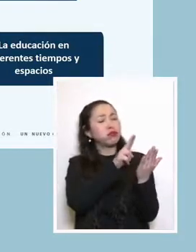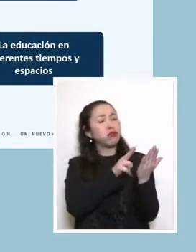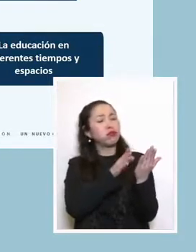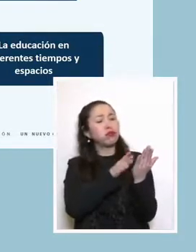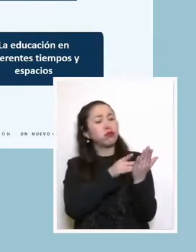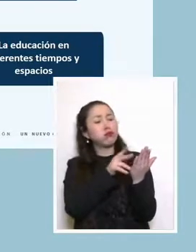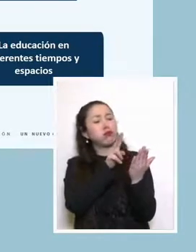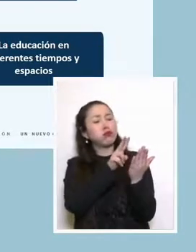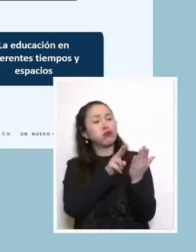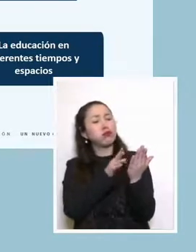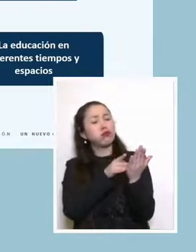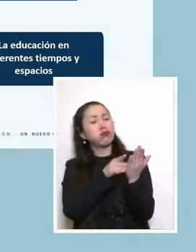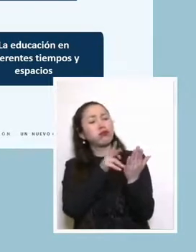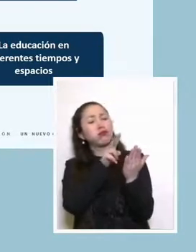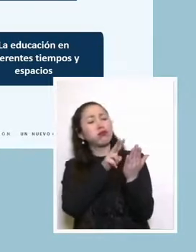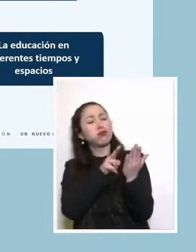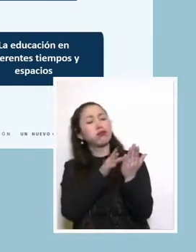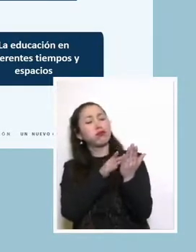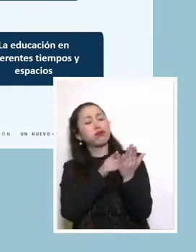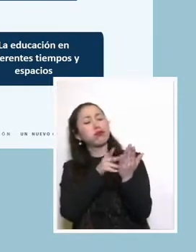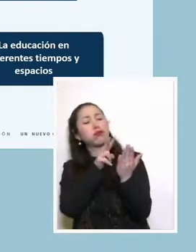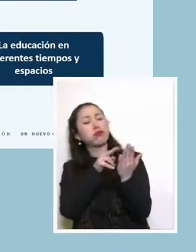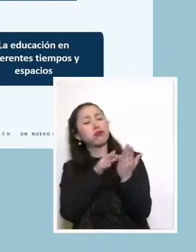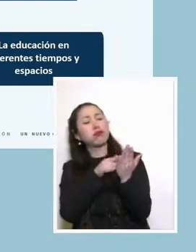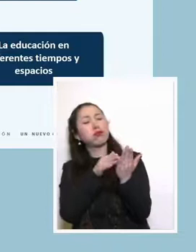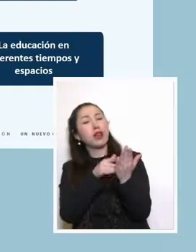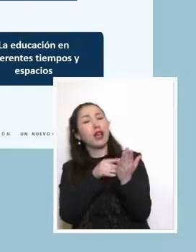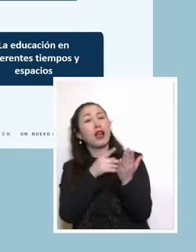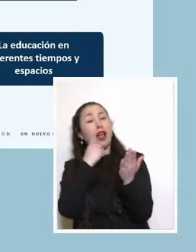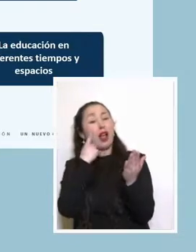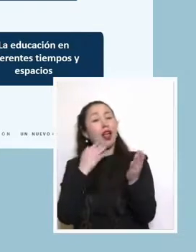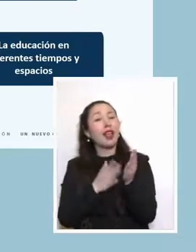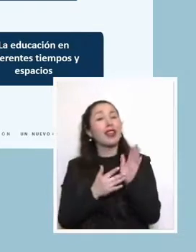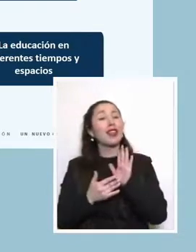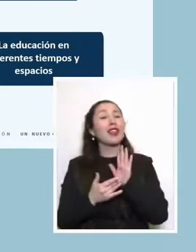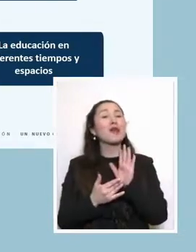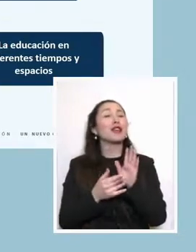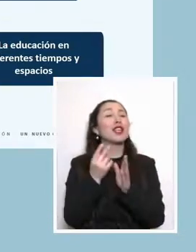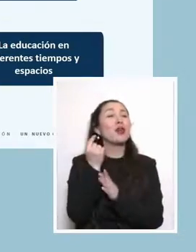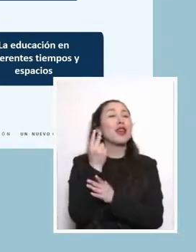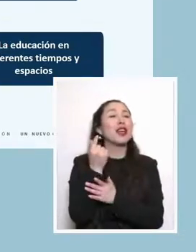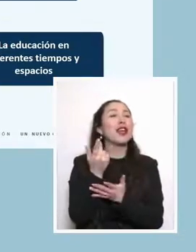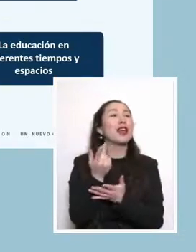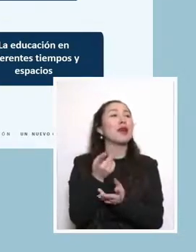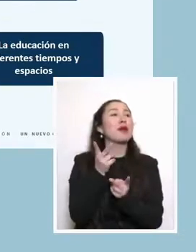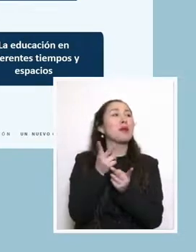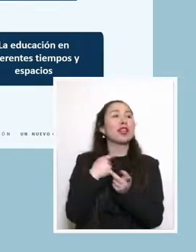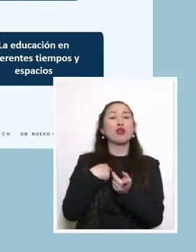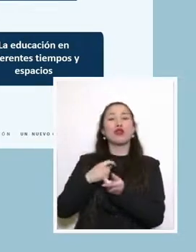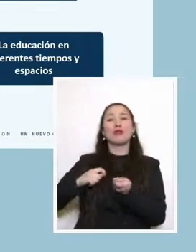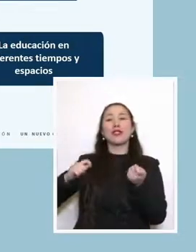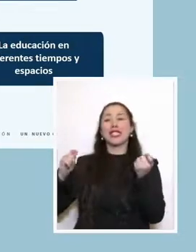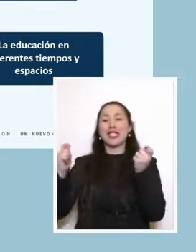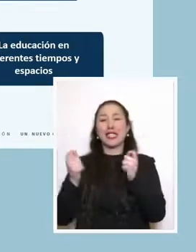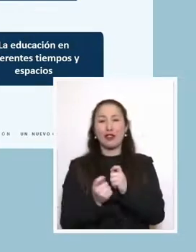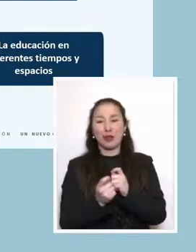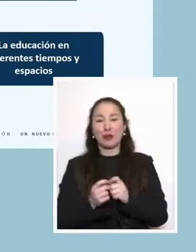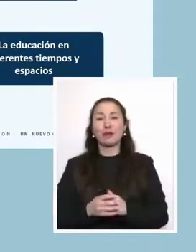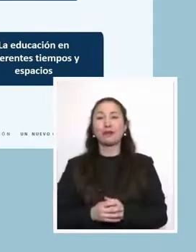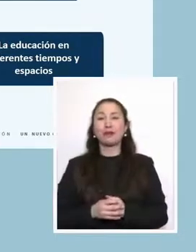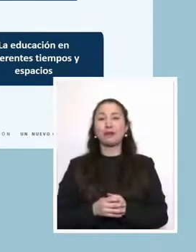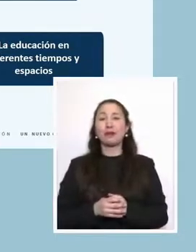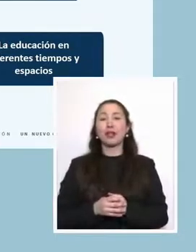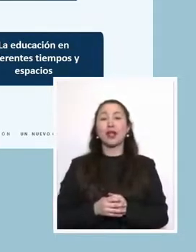a reflejar unas ideas que realmente nos llevan hacia la transformación. Para concluir,